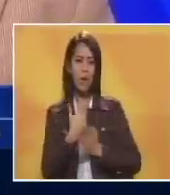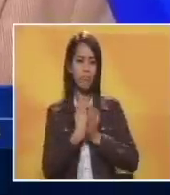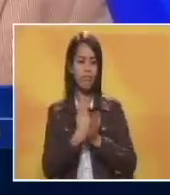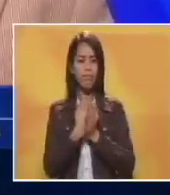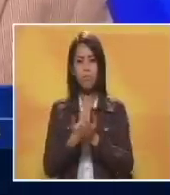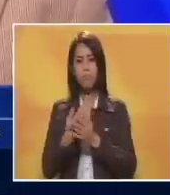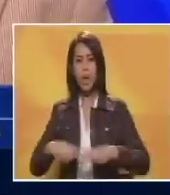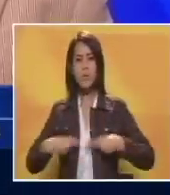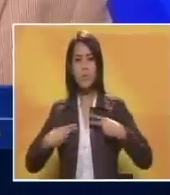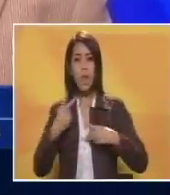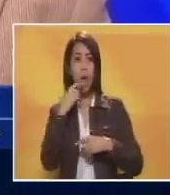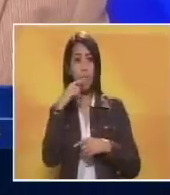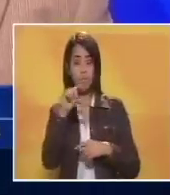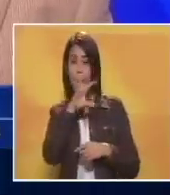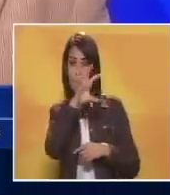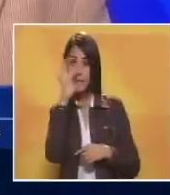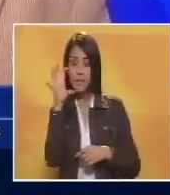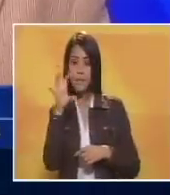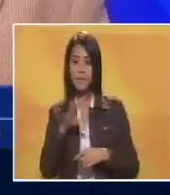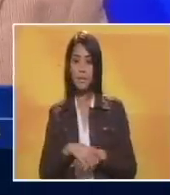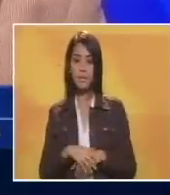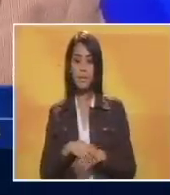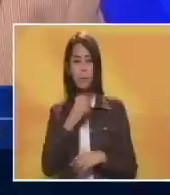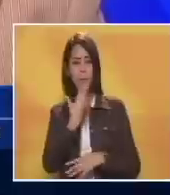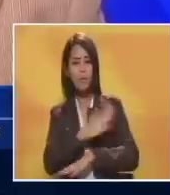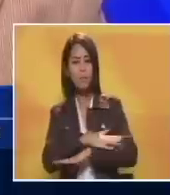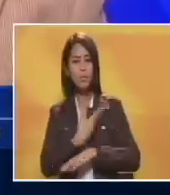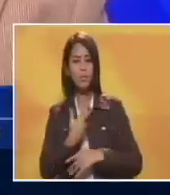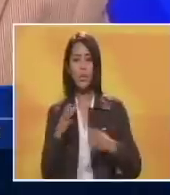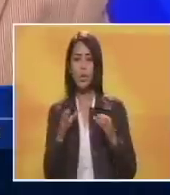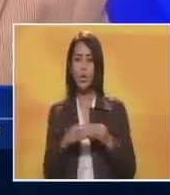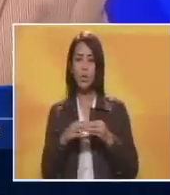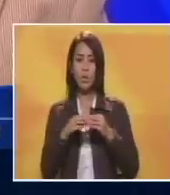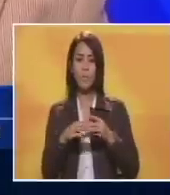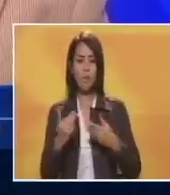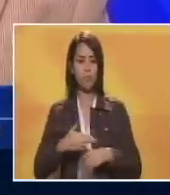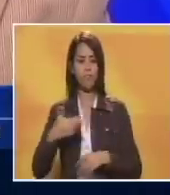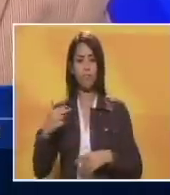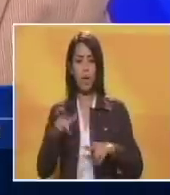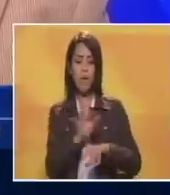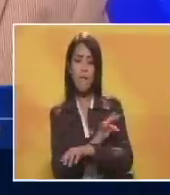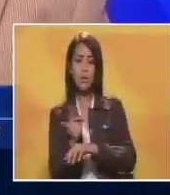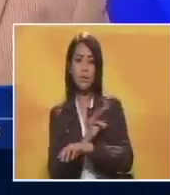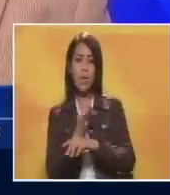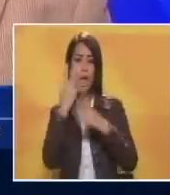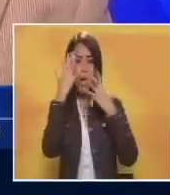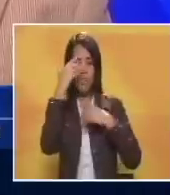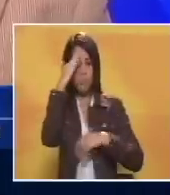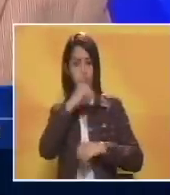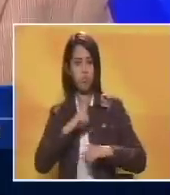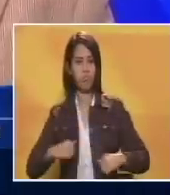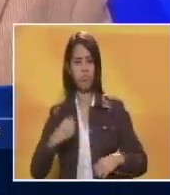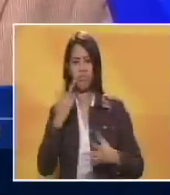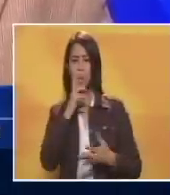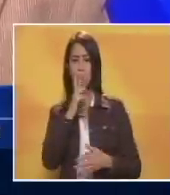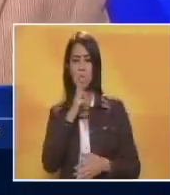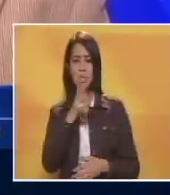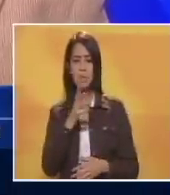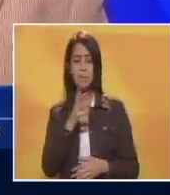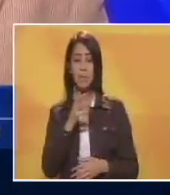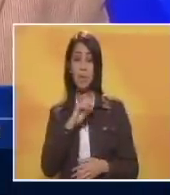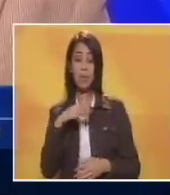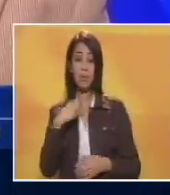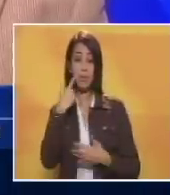humanitario allá, que reciban un trato digno. La situación de los grupos armados en la frontera, el paramilitarismo, bueno, es horrorosa y eso nos ha